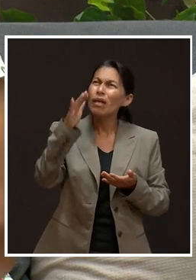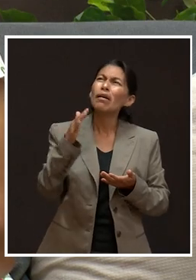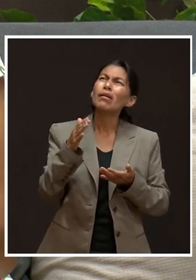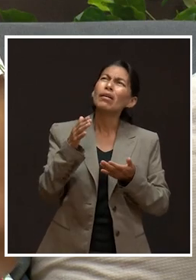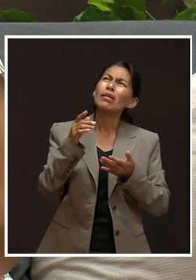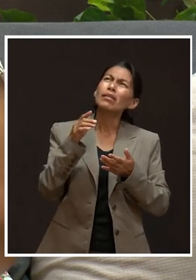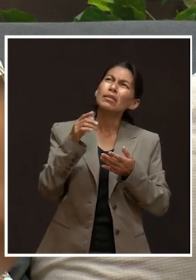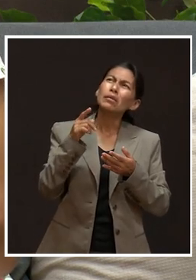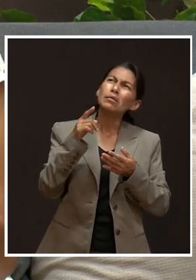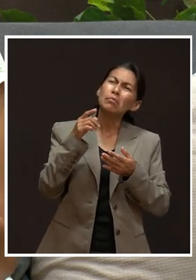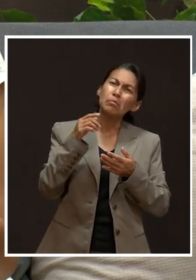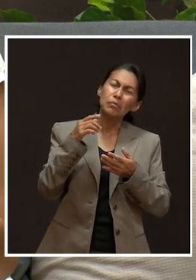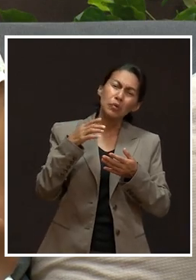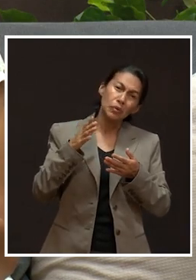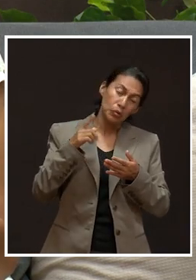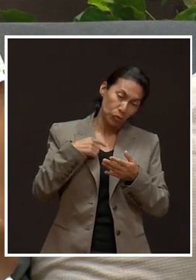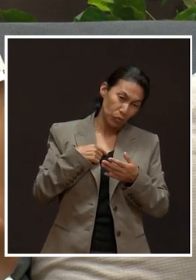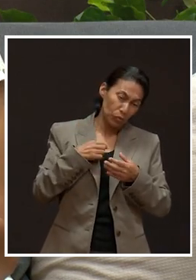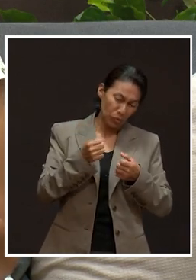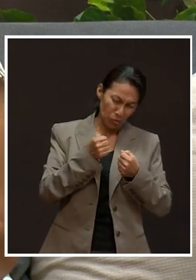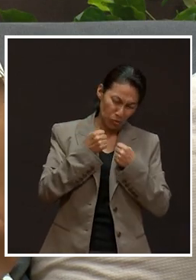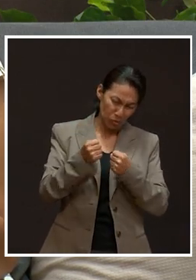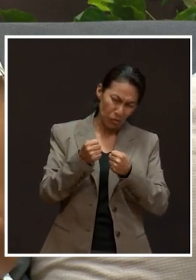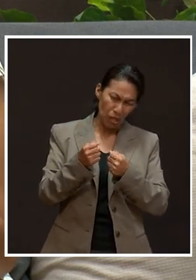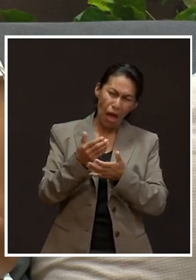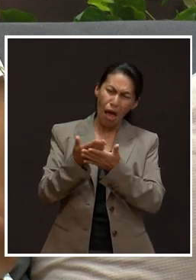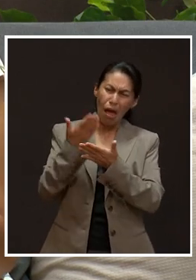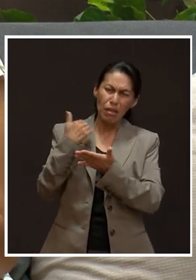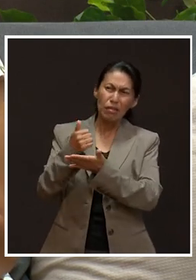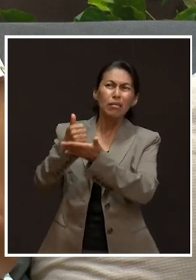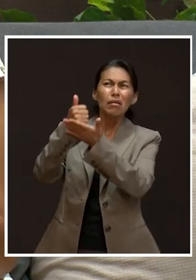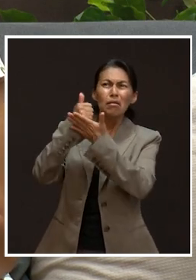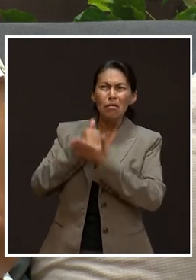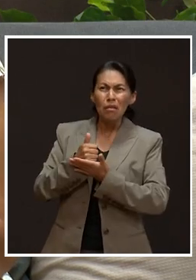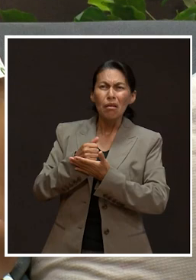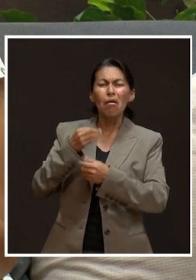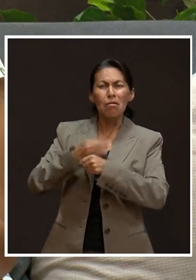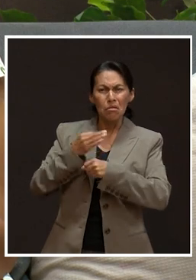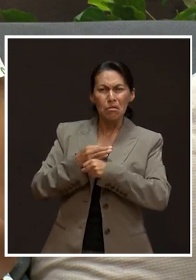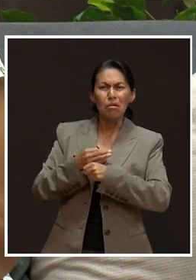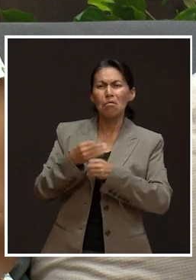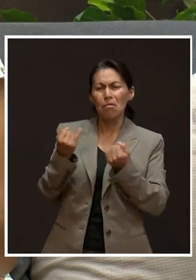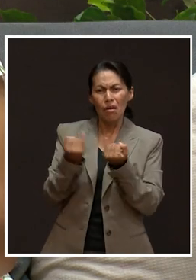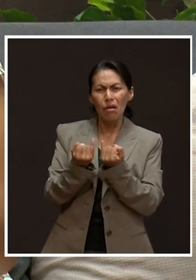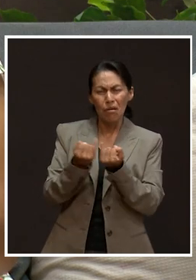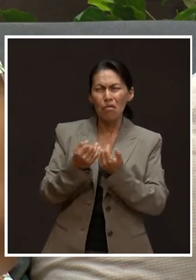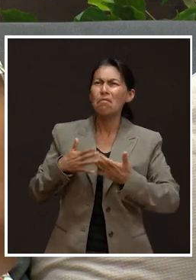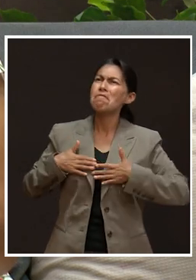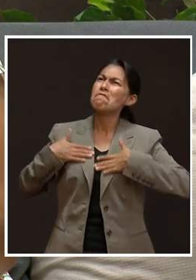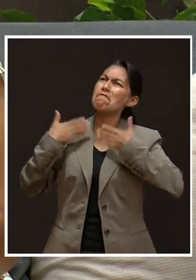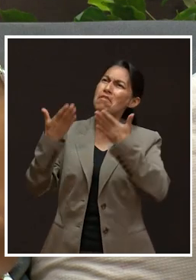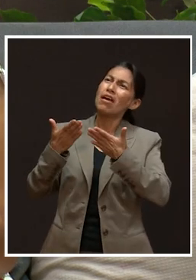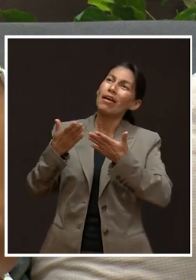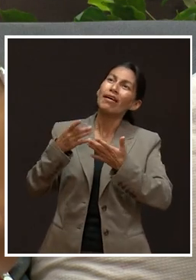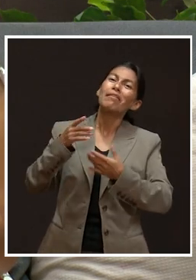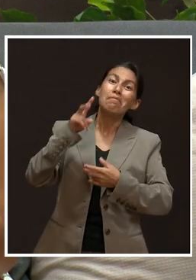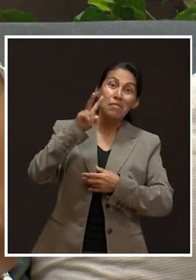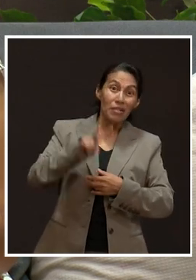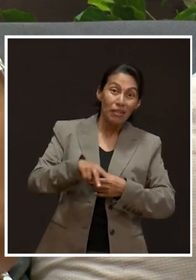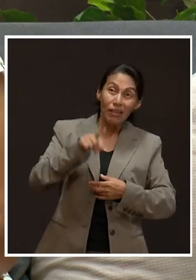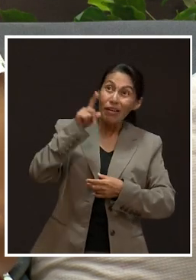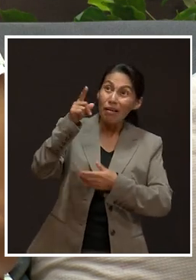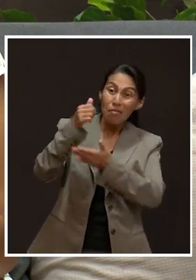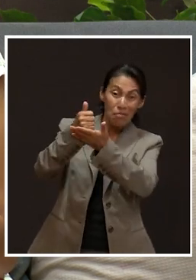dije al Señor, pues, haz provisto. Y tenía la seguridad de que, como me ayudó, me iba a ayudar. Y lo hizo también.